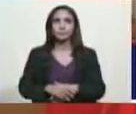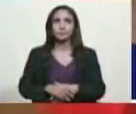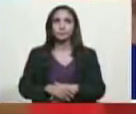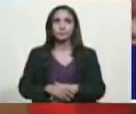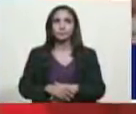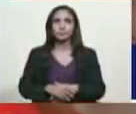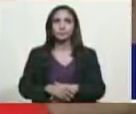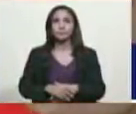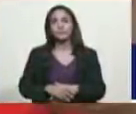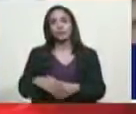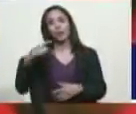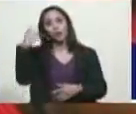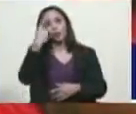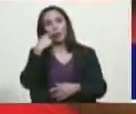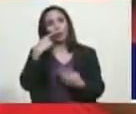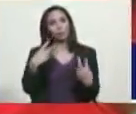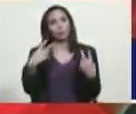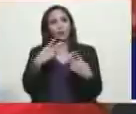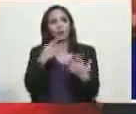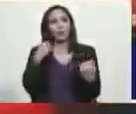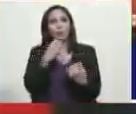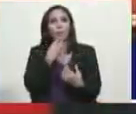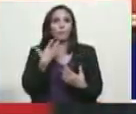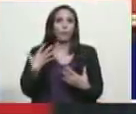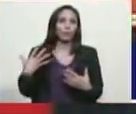sus ojos, vi un brillo